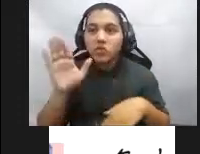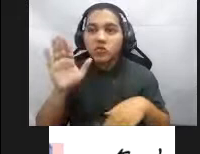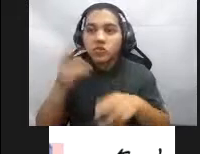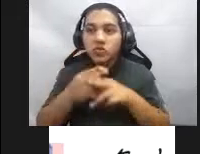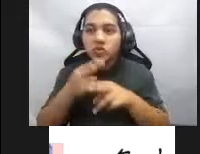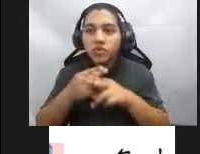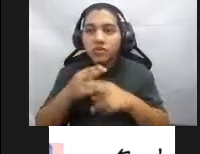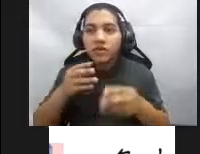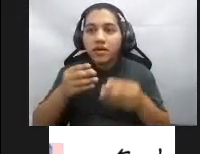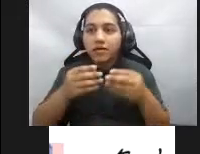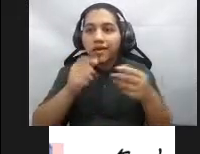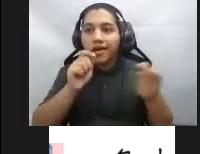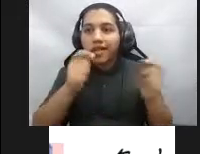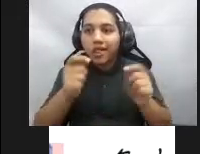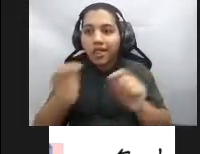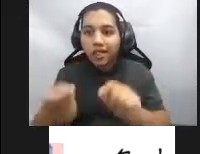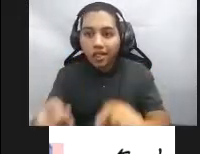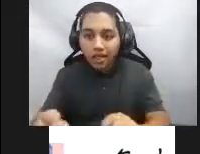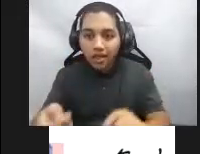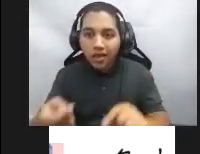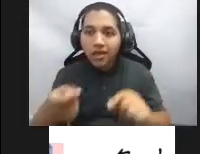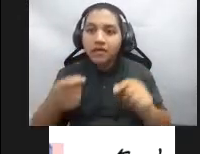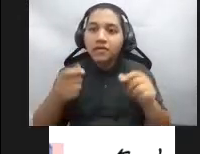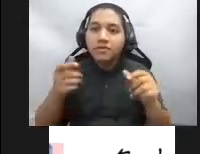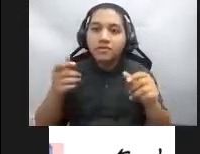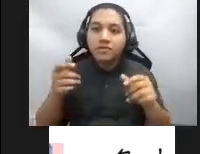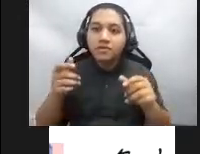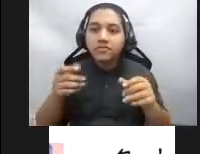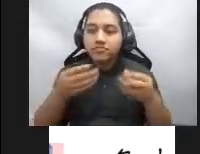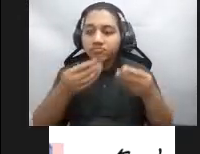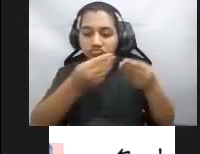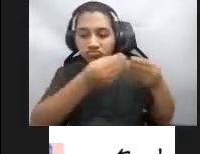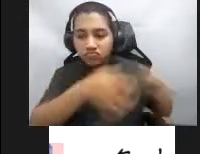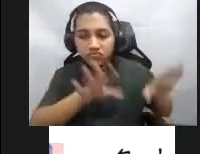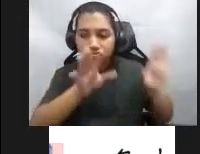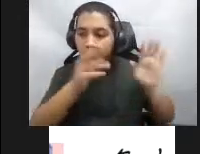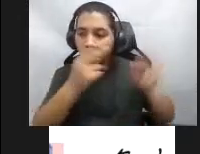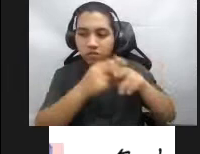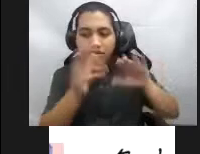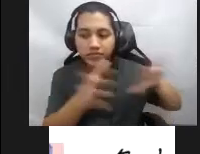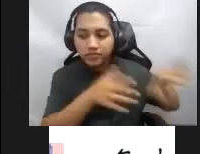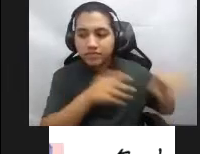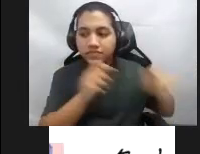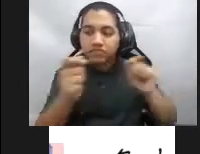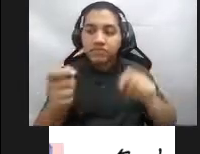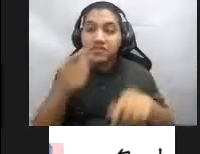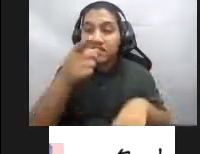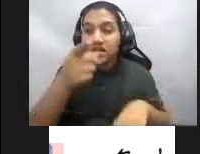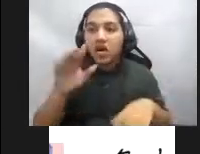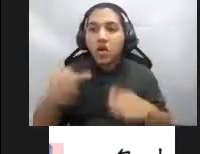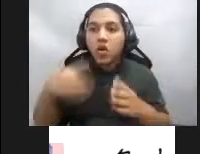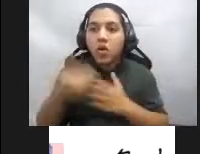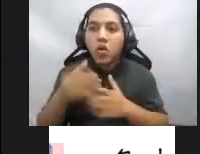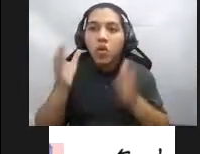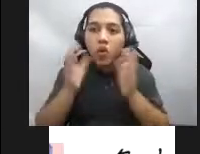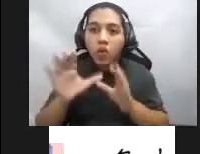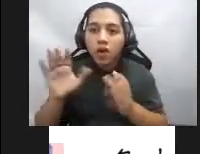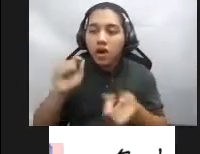van perdiendo en el transcurso del viaje. Cuando llegan a Cuba, le cambian el nombre por un nombre